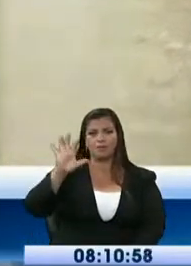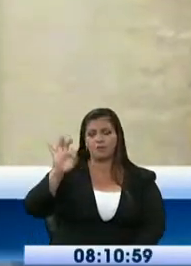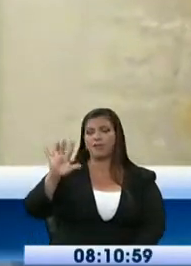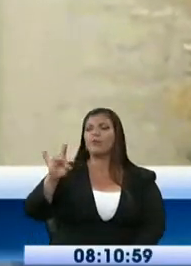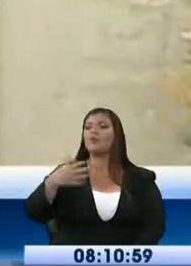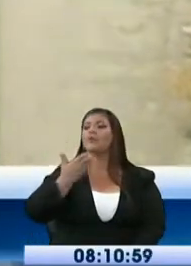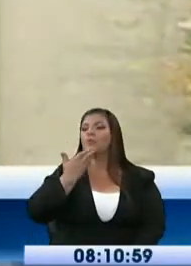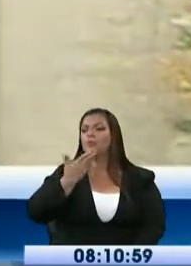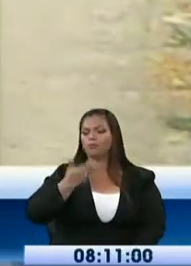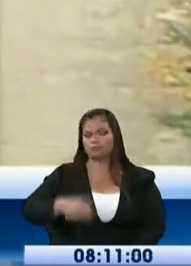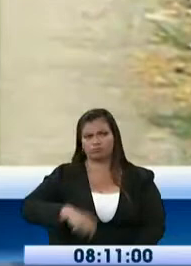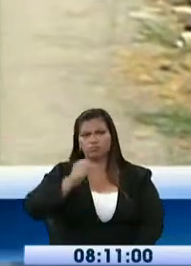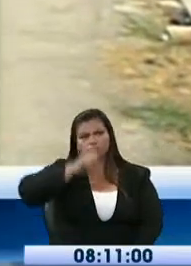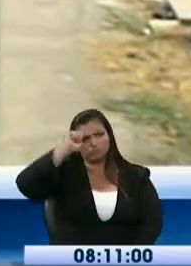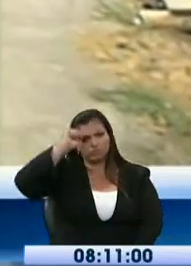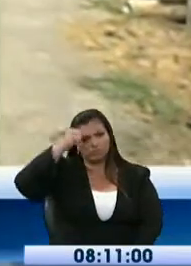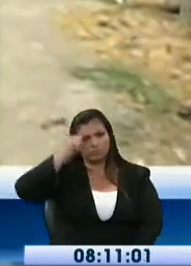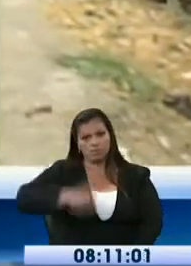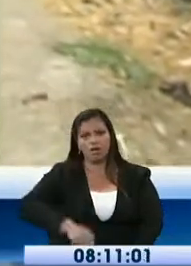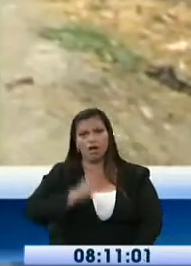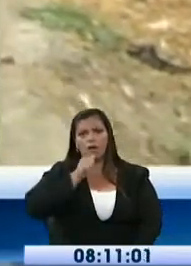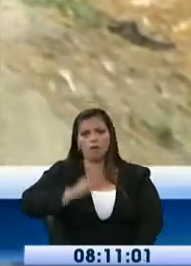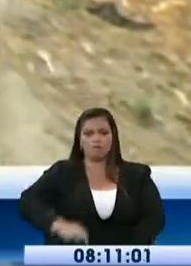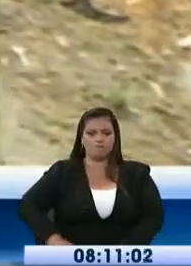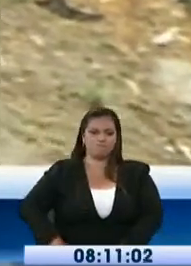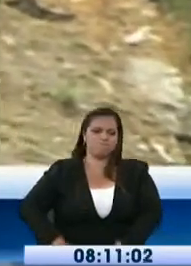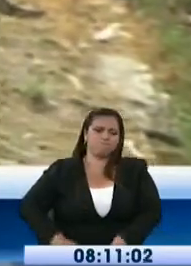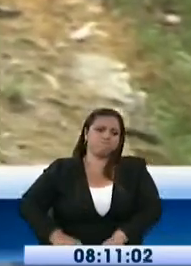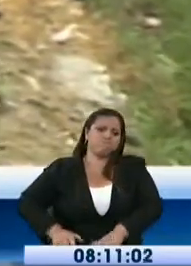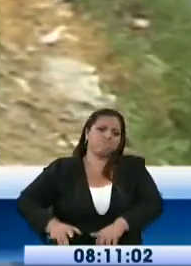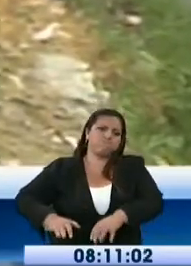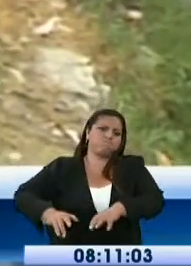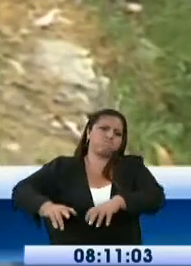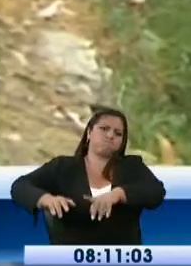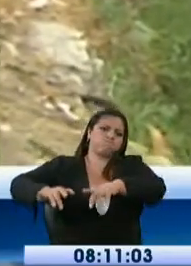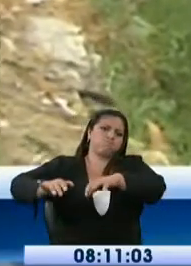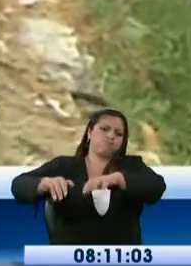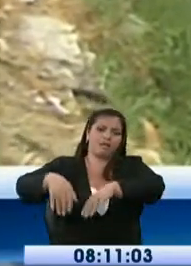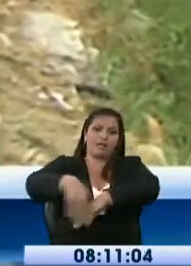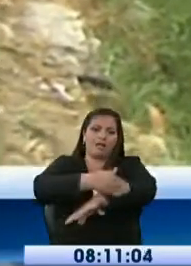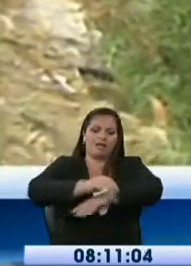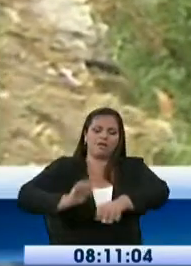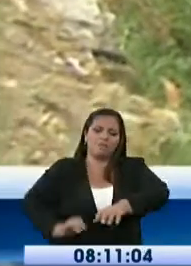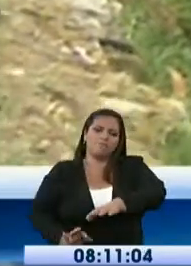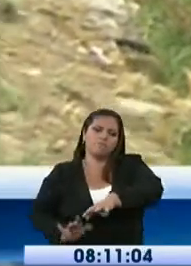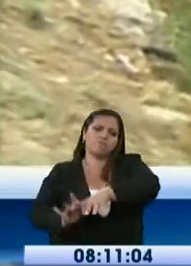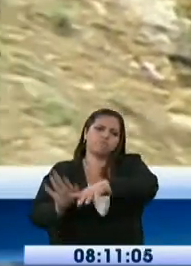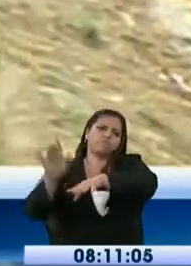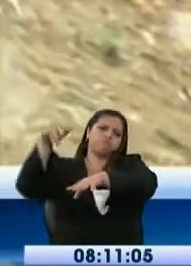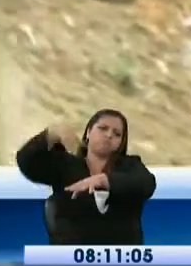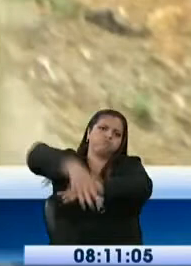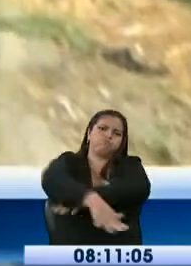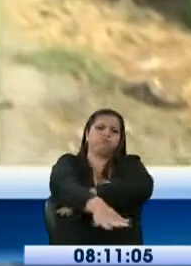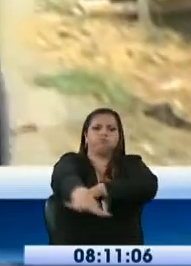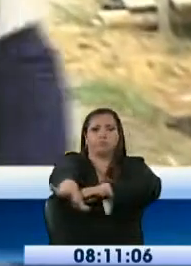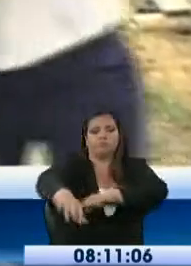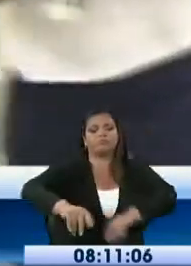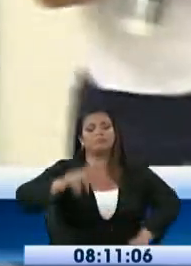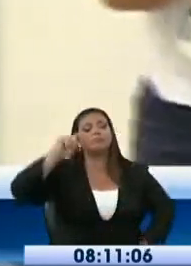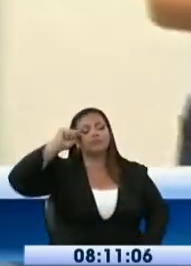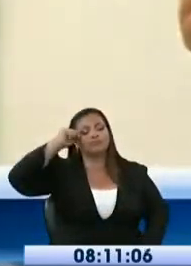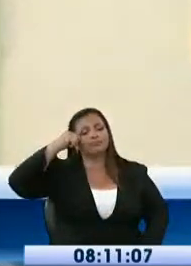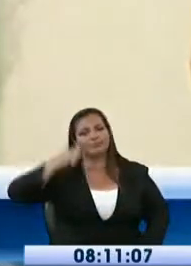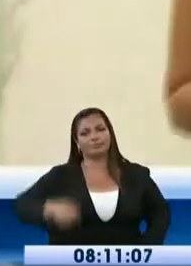agua hasta arriba y rebosaba hasta las calles. Bueno, entonces nosotros vamos a concluir este enlace y